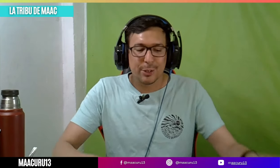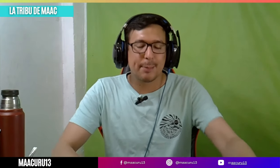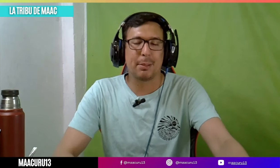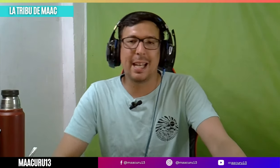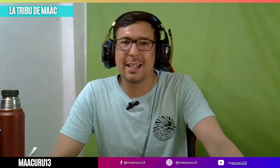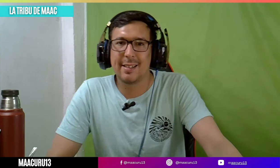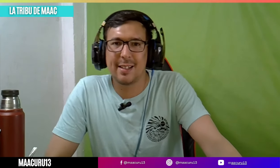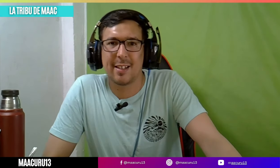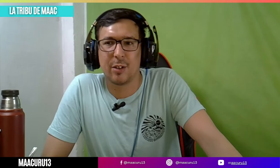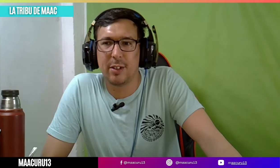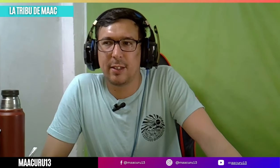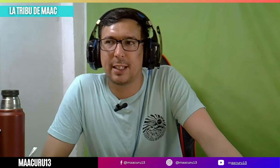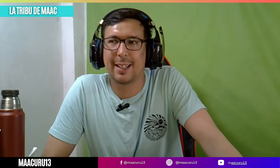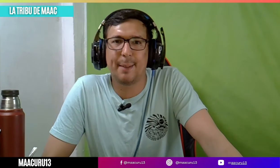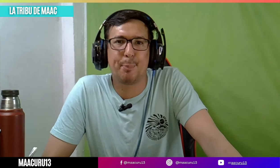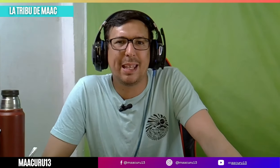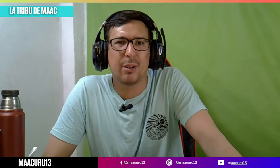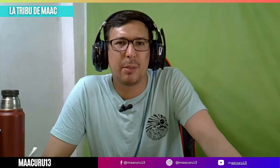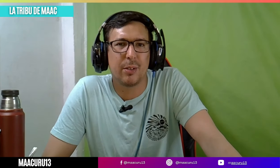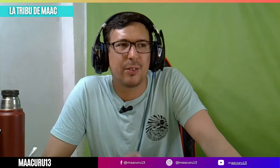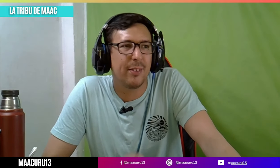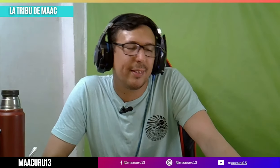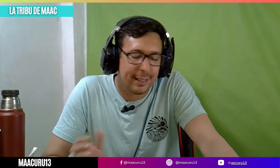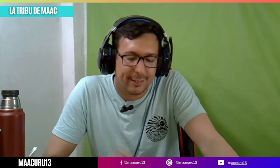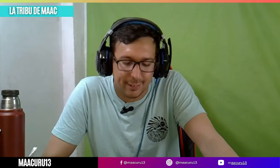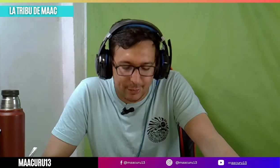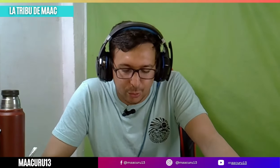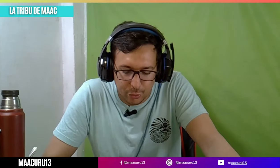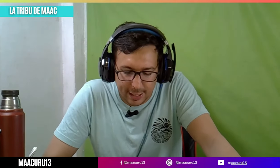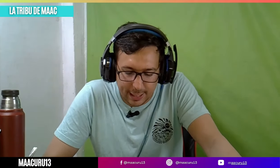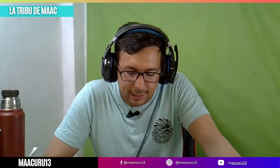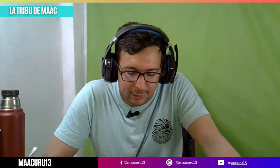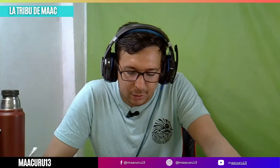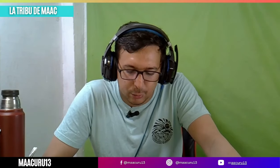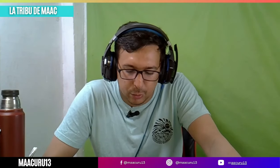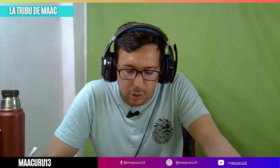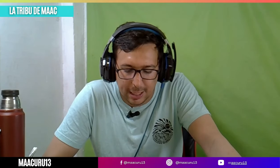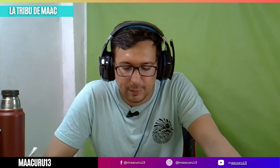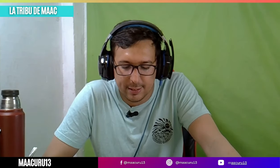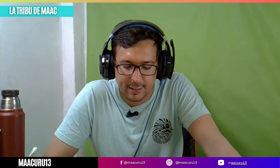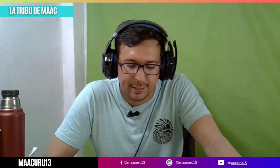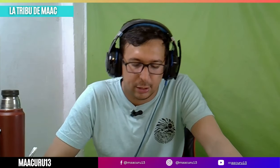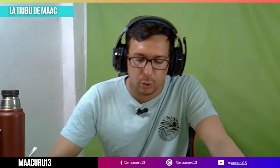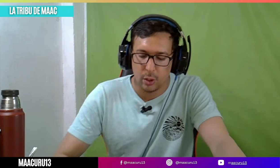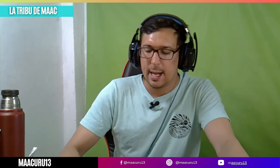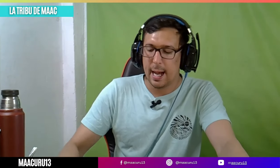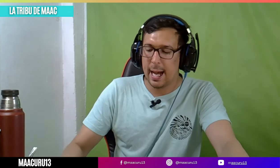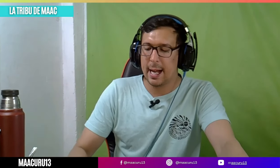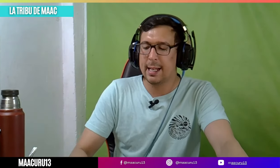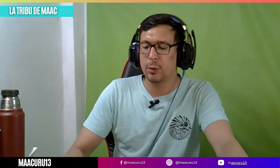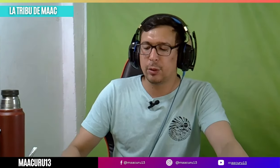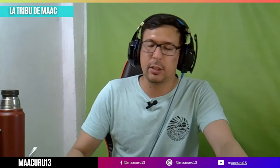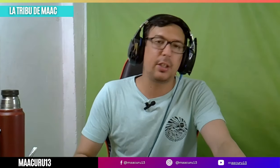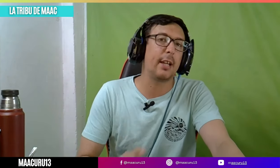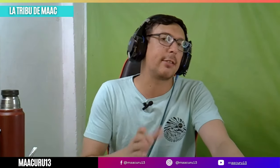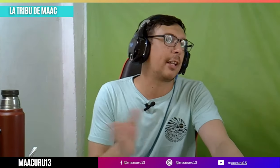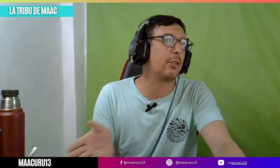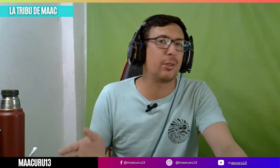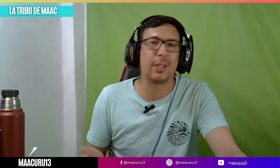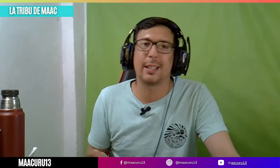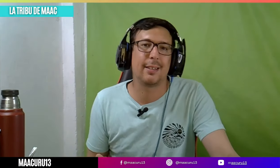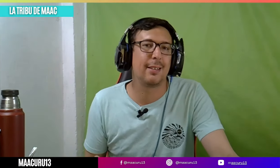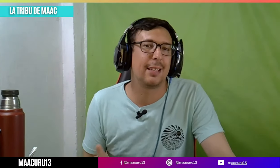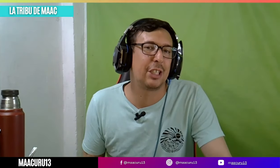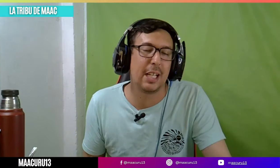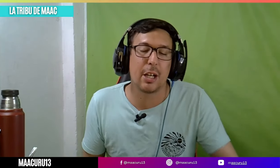Entonces vos te pones a analizar esas cosas y decís, ¿qué pedo, amigo? Entonces son cosas que uno no le encuentra sentido a la justicia,